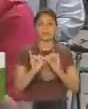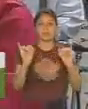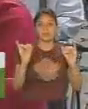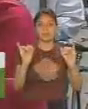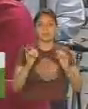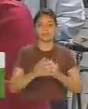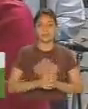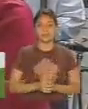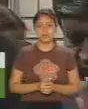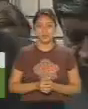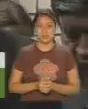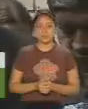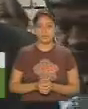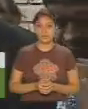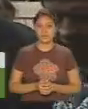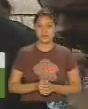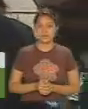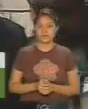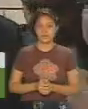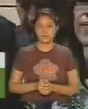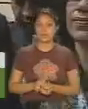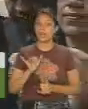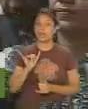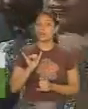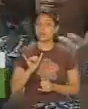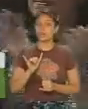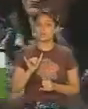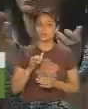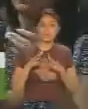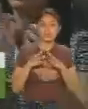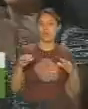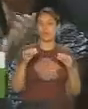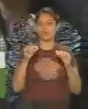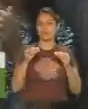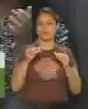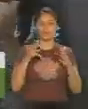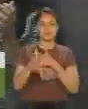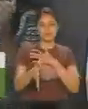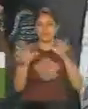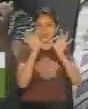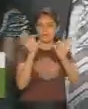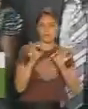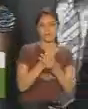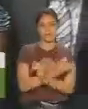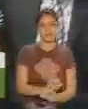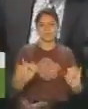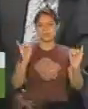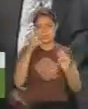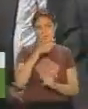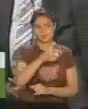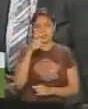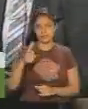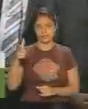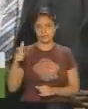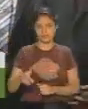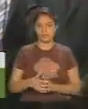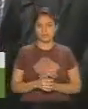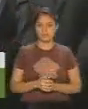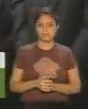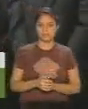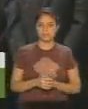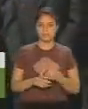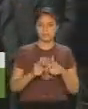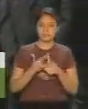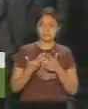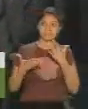independiente. Ahí está la estirpe de independentista de nuestro pueblo. Y